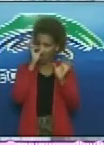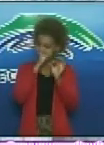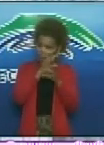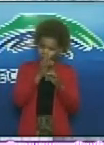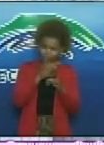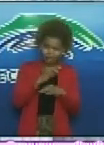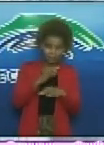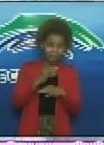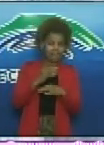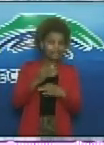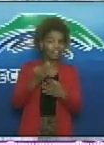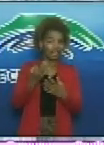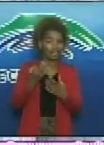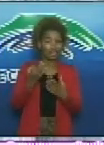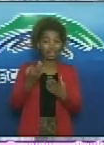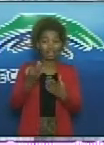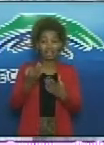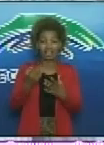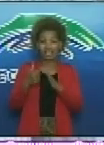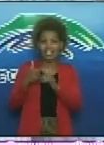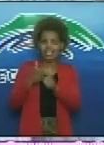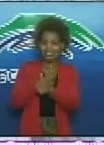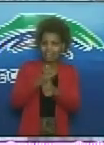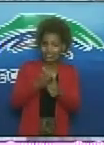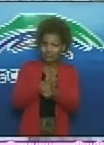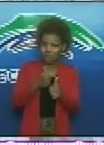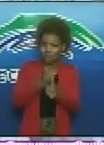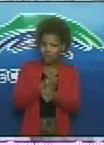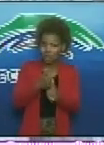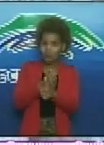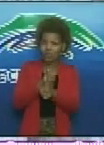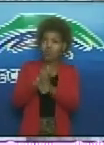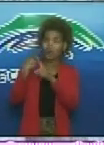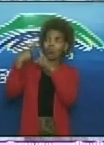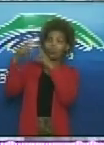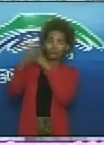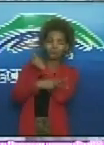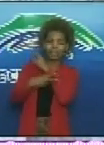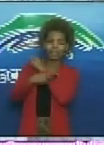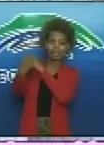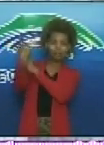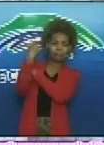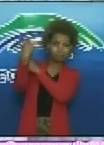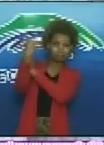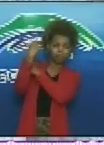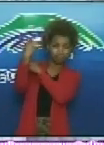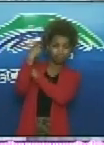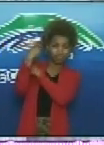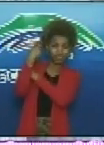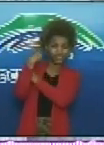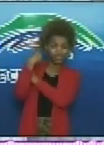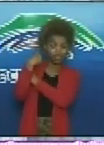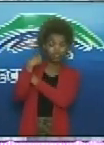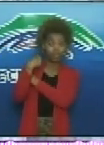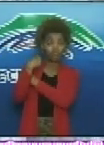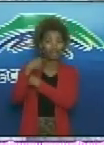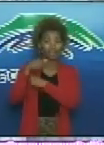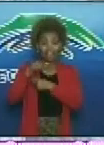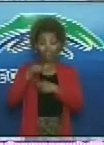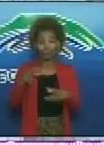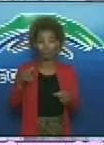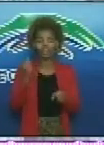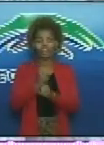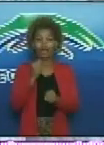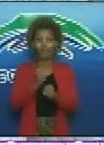paciente, personal de asesoría que nos asesoró desde el exterior, pero bueno, lo hicieron. Es decir, que fue un trabajo que